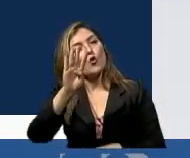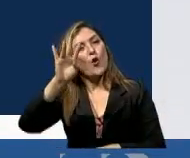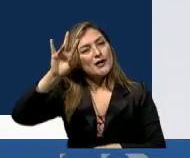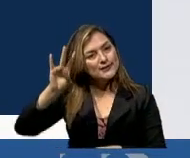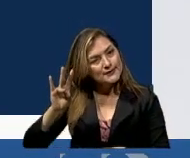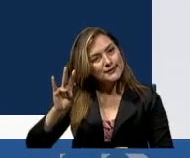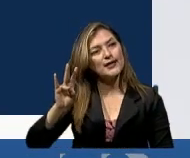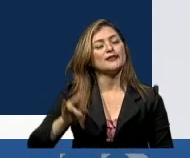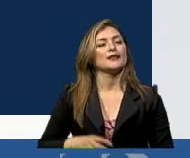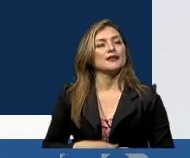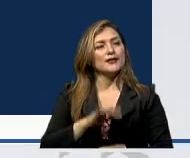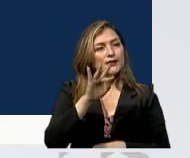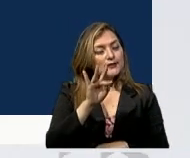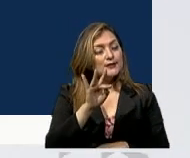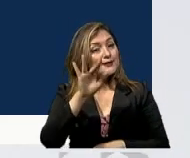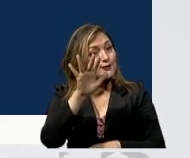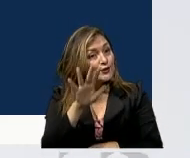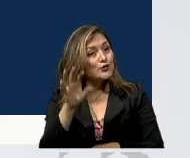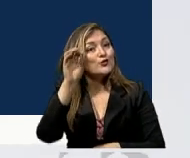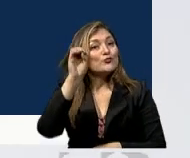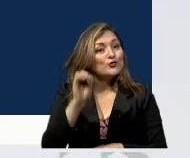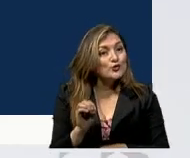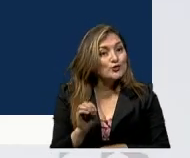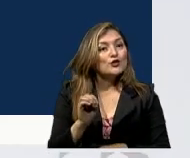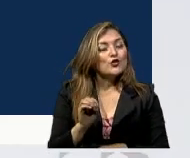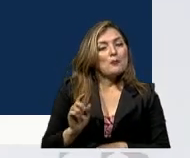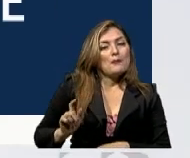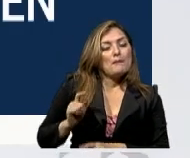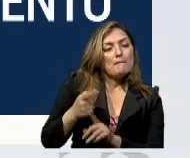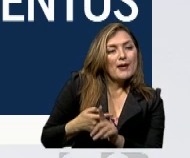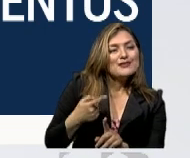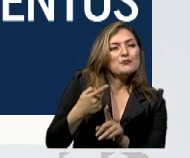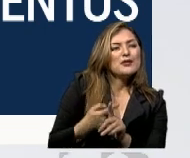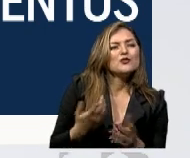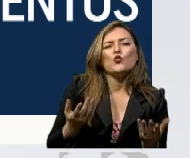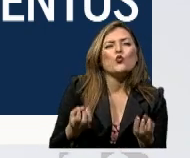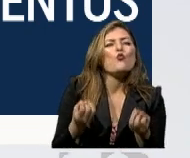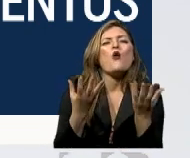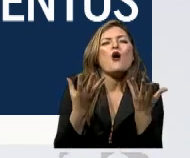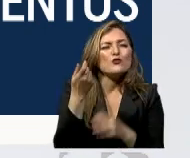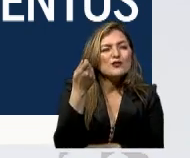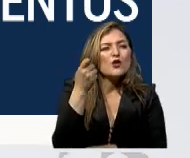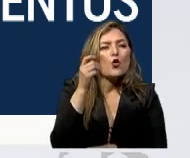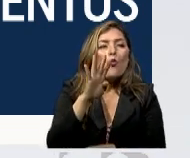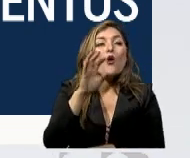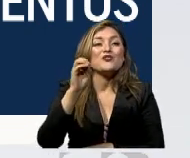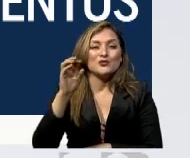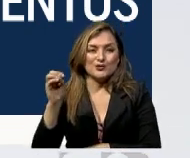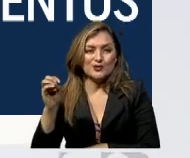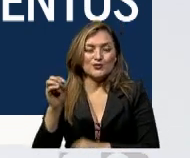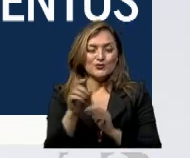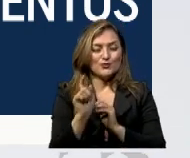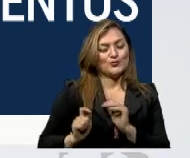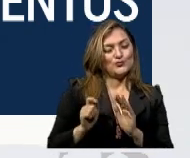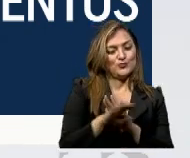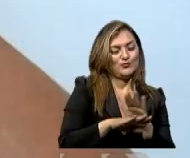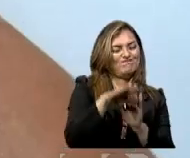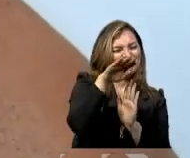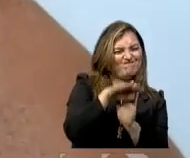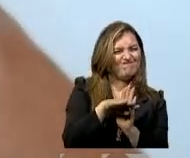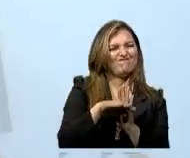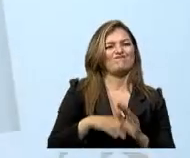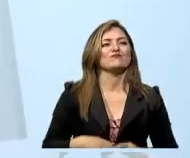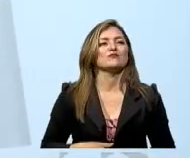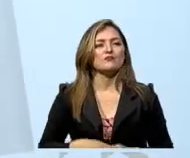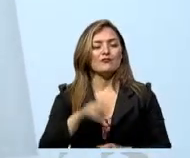247, es decir, el 85% tienen ingresos mensuales de $400 por mes, debajo del salario básico unificado,